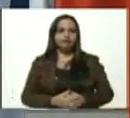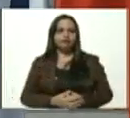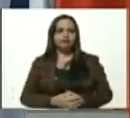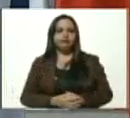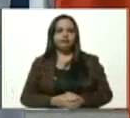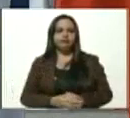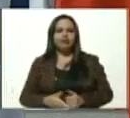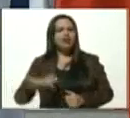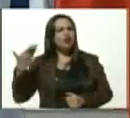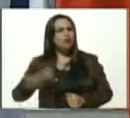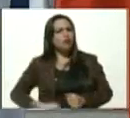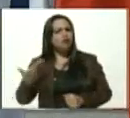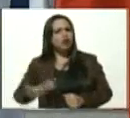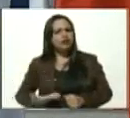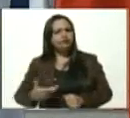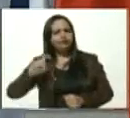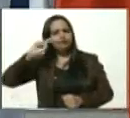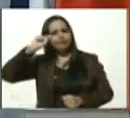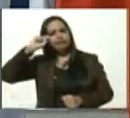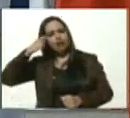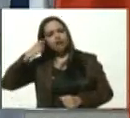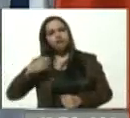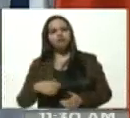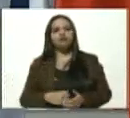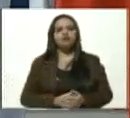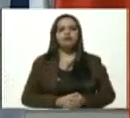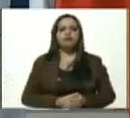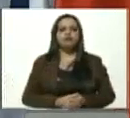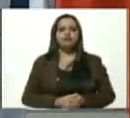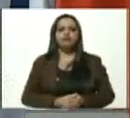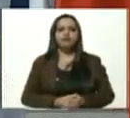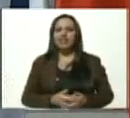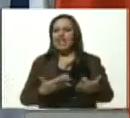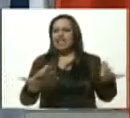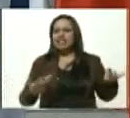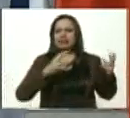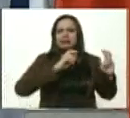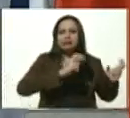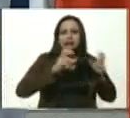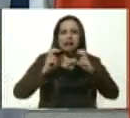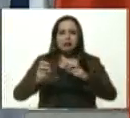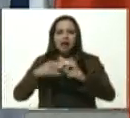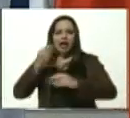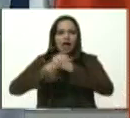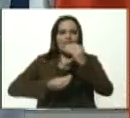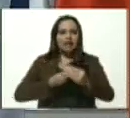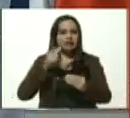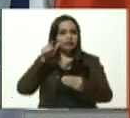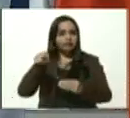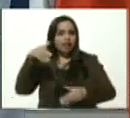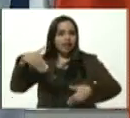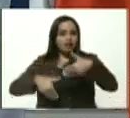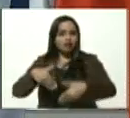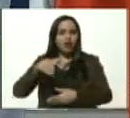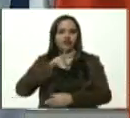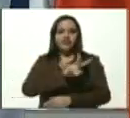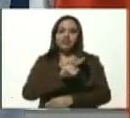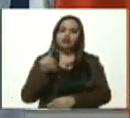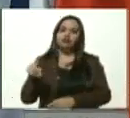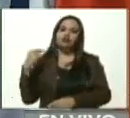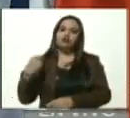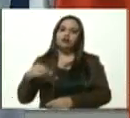Es importante entonces recordar en qué contexto se dan estas elecciones del 21 de